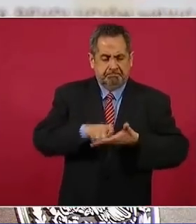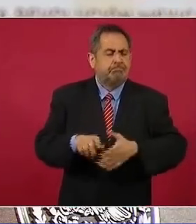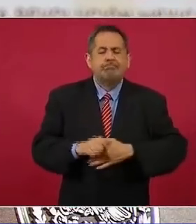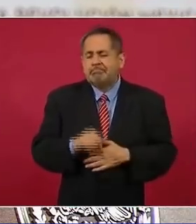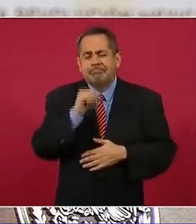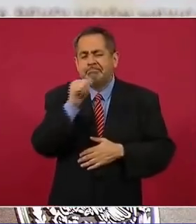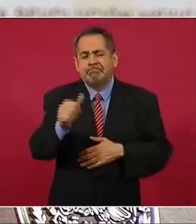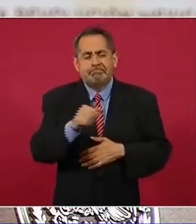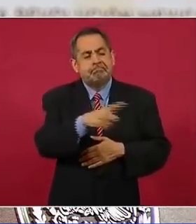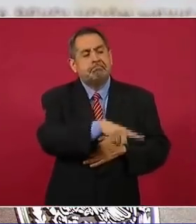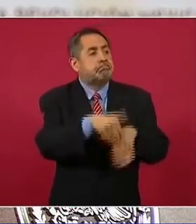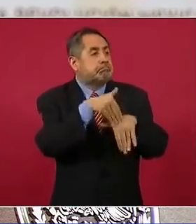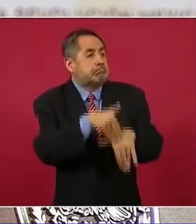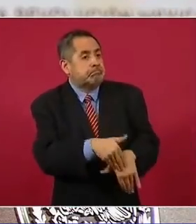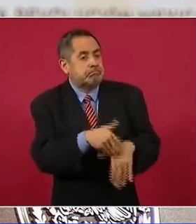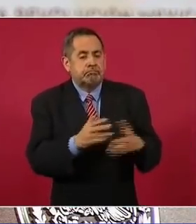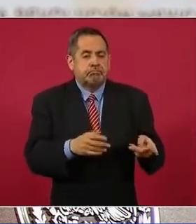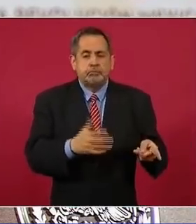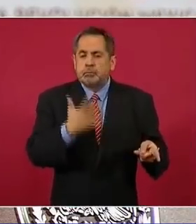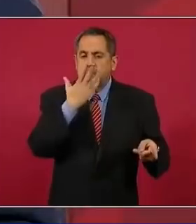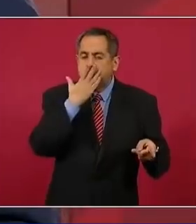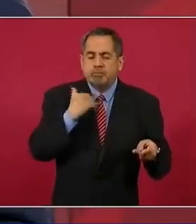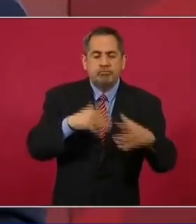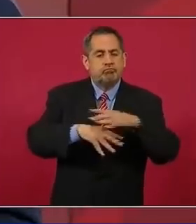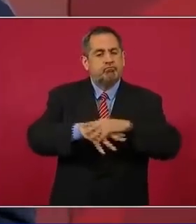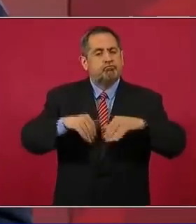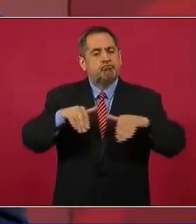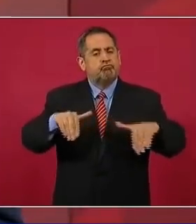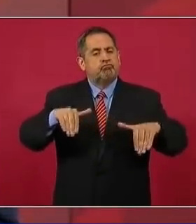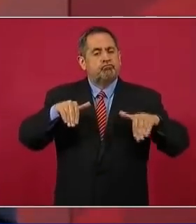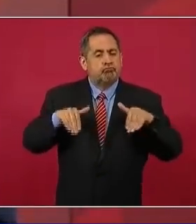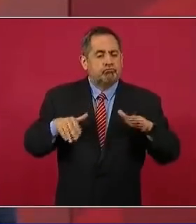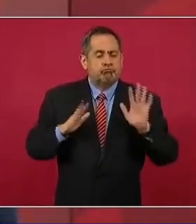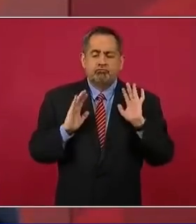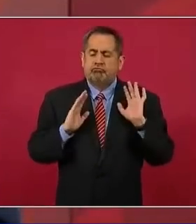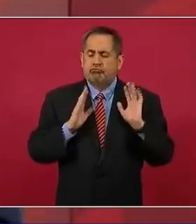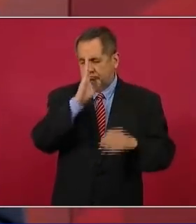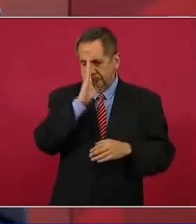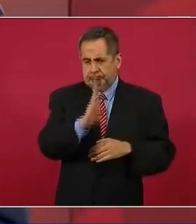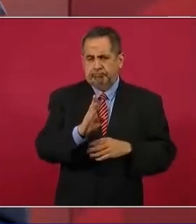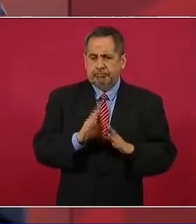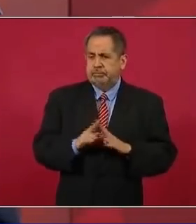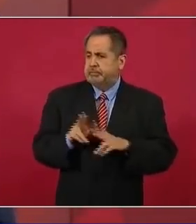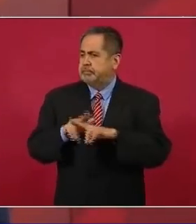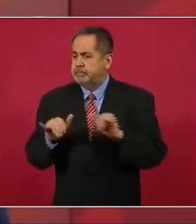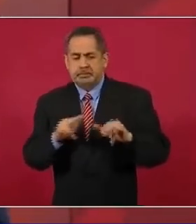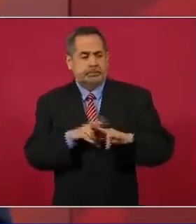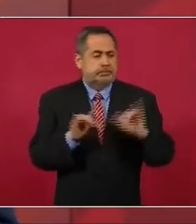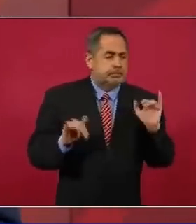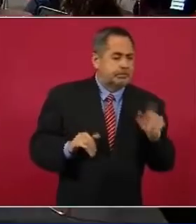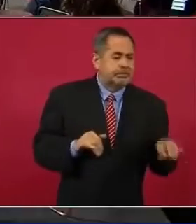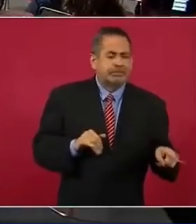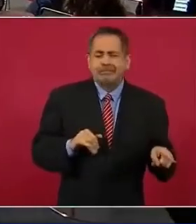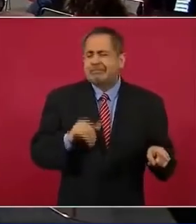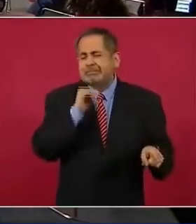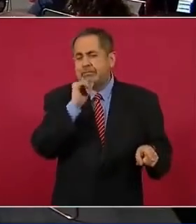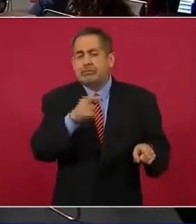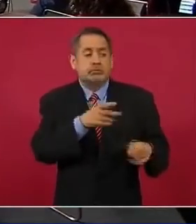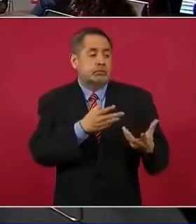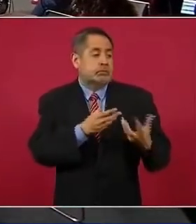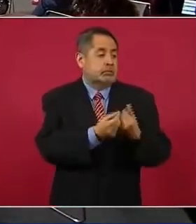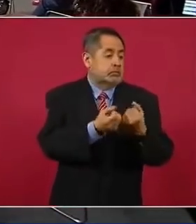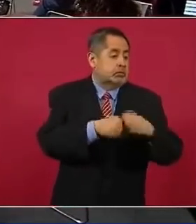ni neutrales, ni centristas, ni